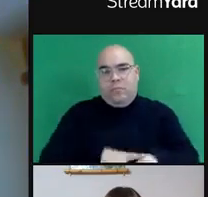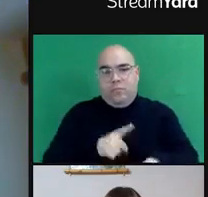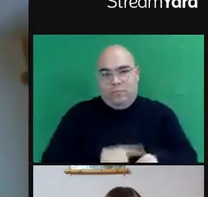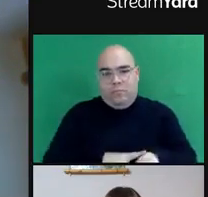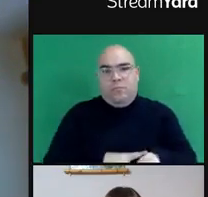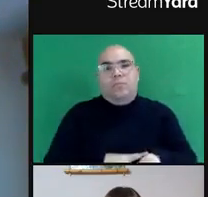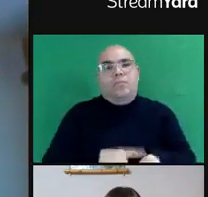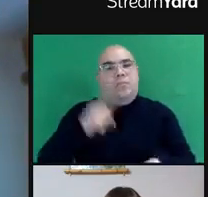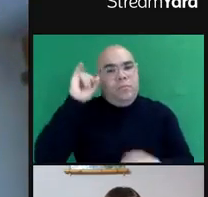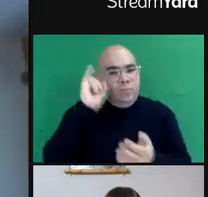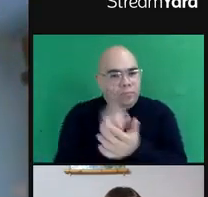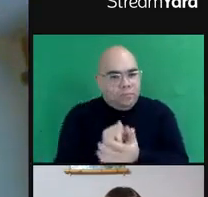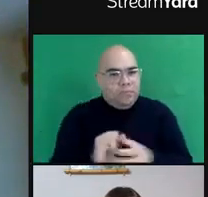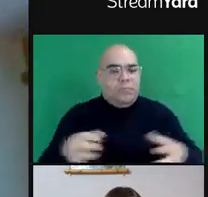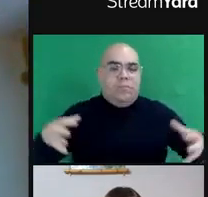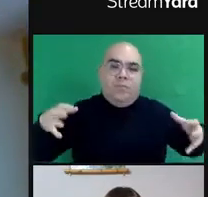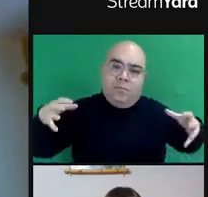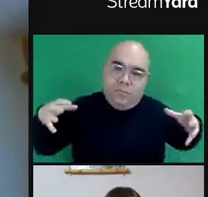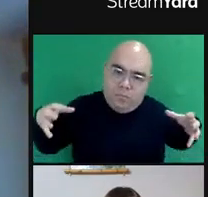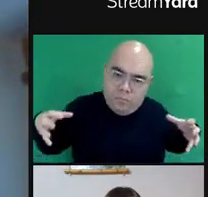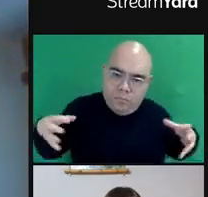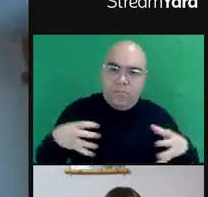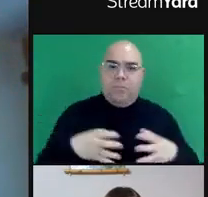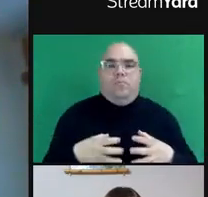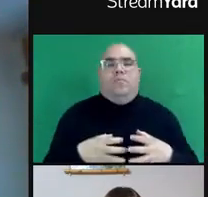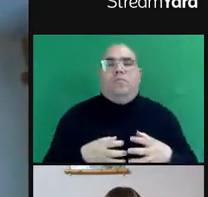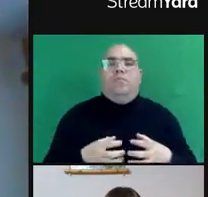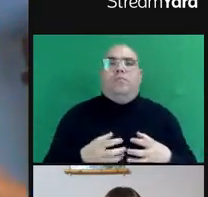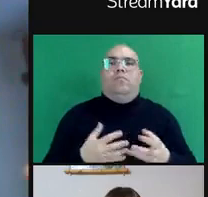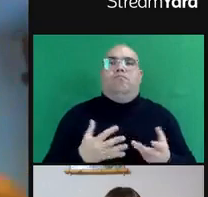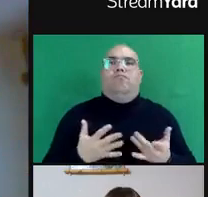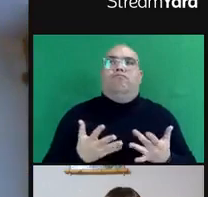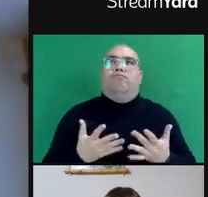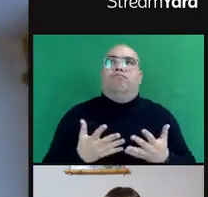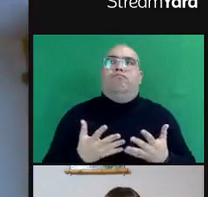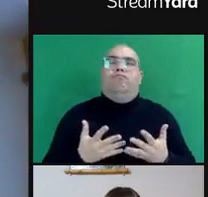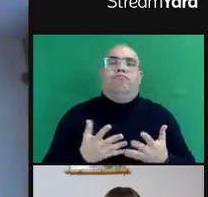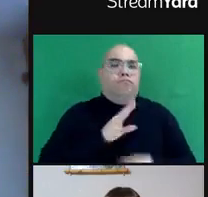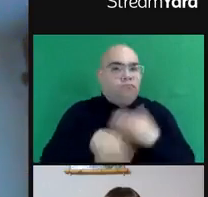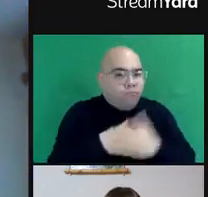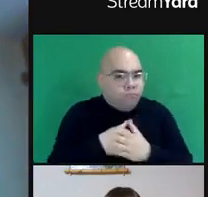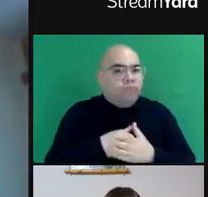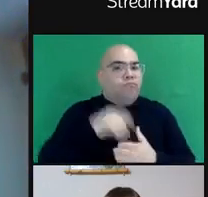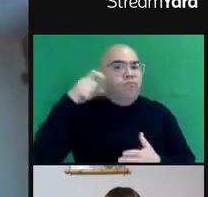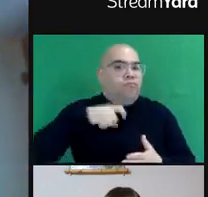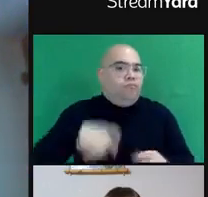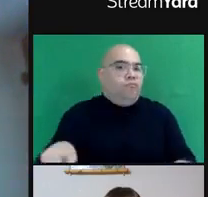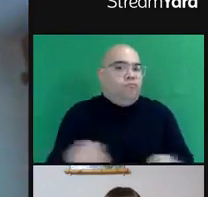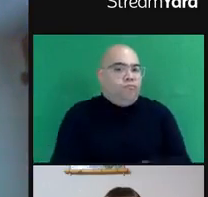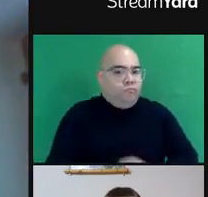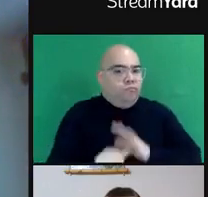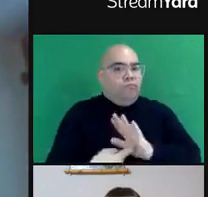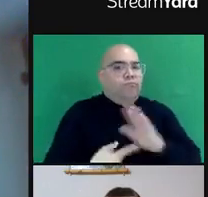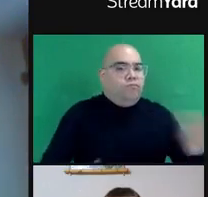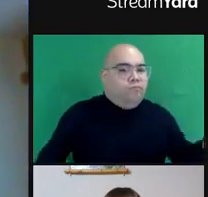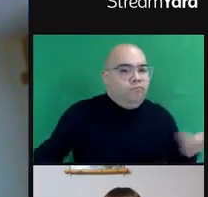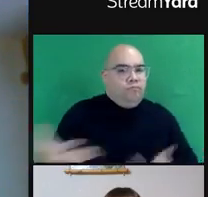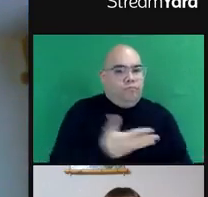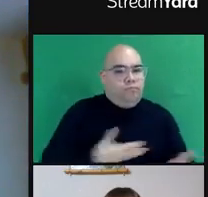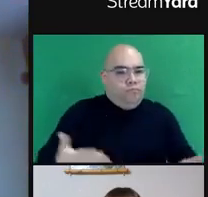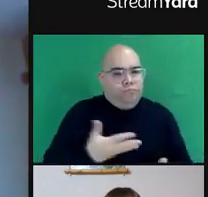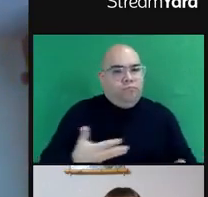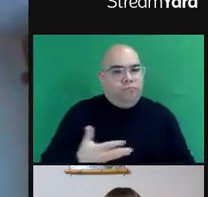lo colectivo, que todo, o sea, que tenemos que darnos espacio entre todos.